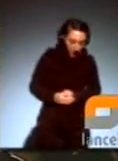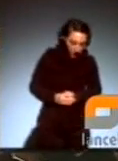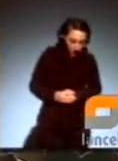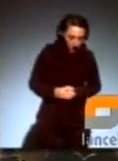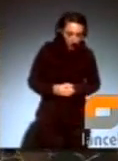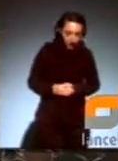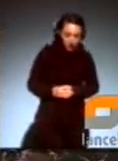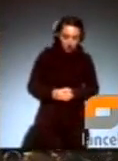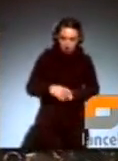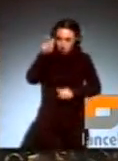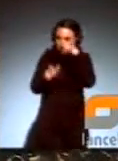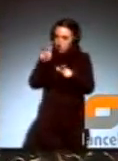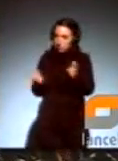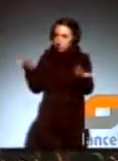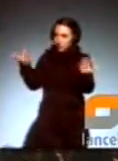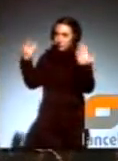Esa gente en pie.